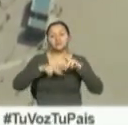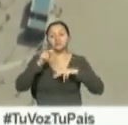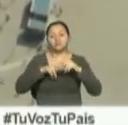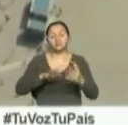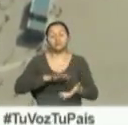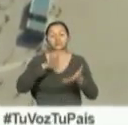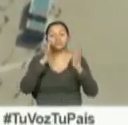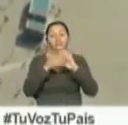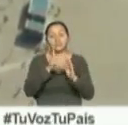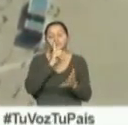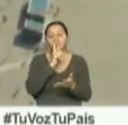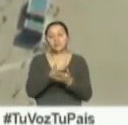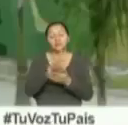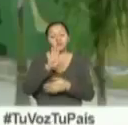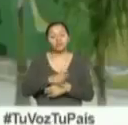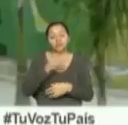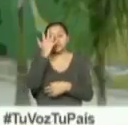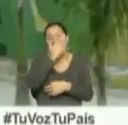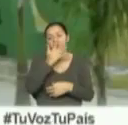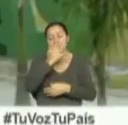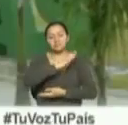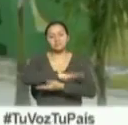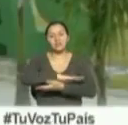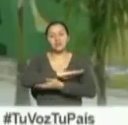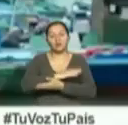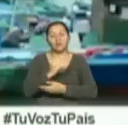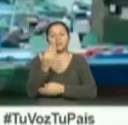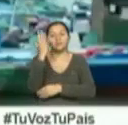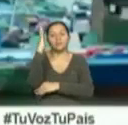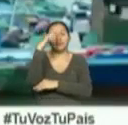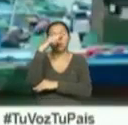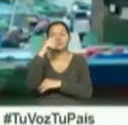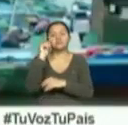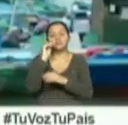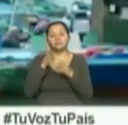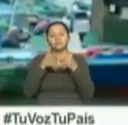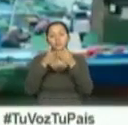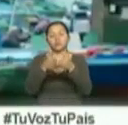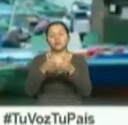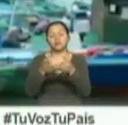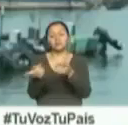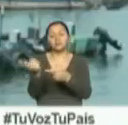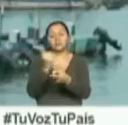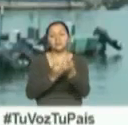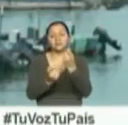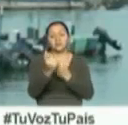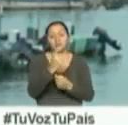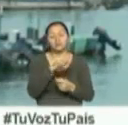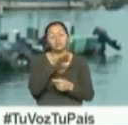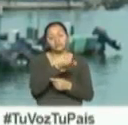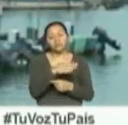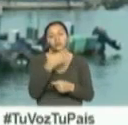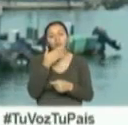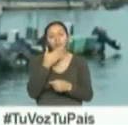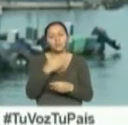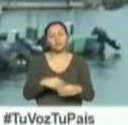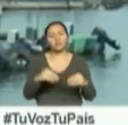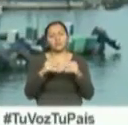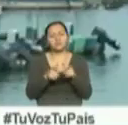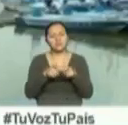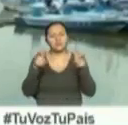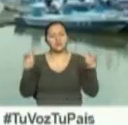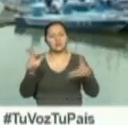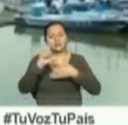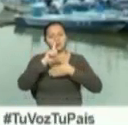cambiado la realidad de Esmeraldas son el Malecón Las Palmas y el Puerto Pesquero Artesanal, uno de los mejores y más grandes